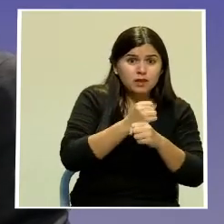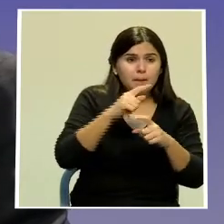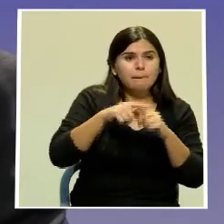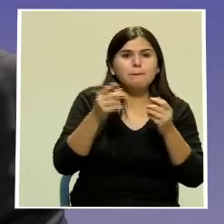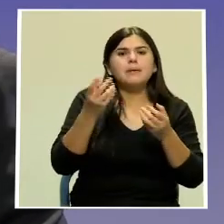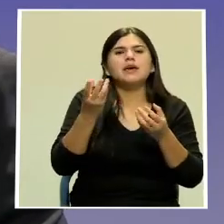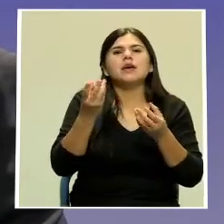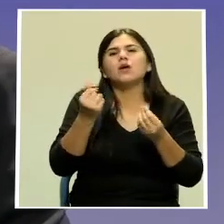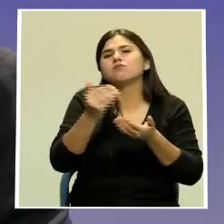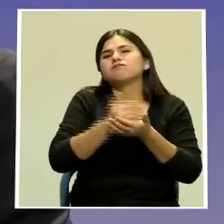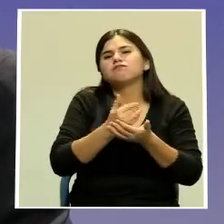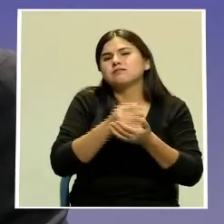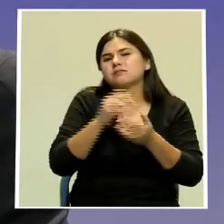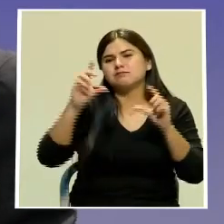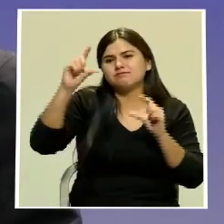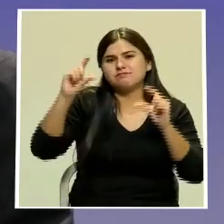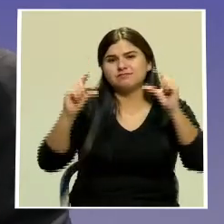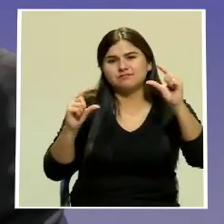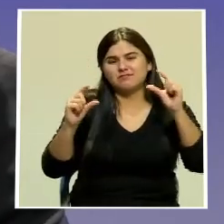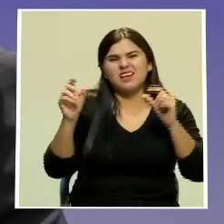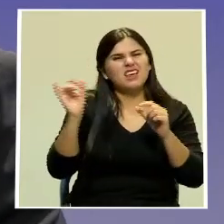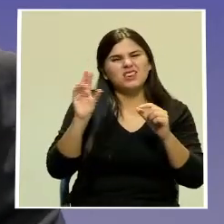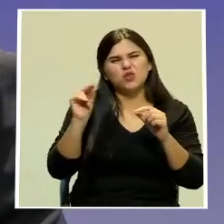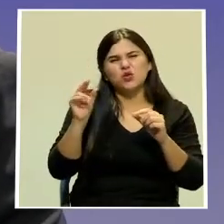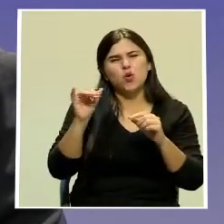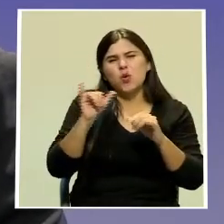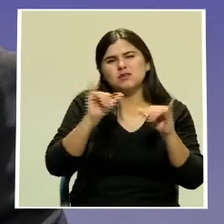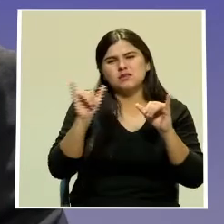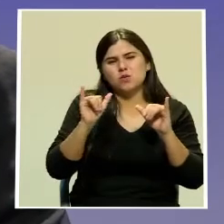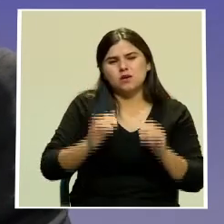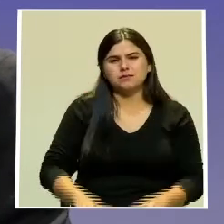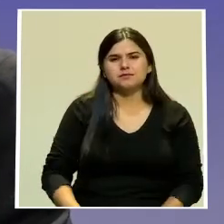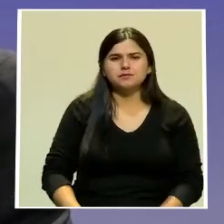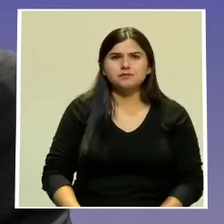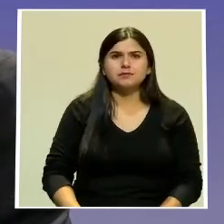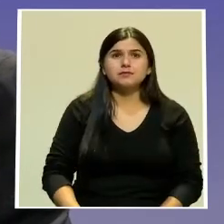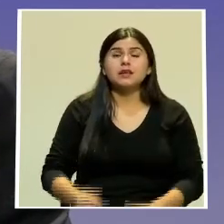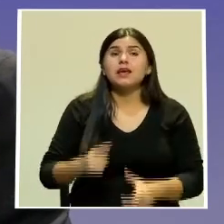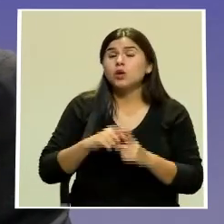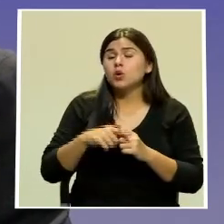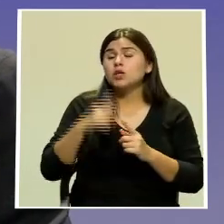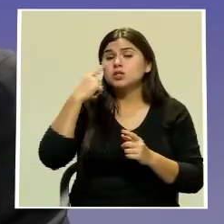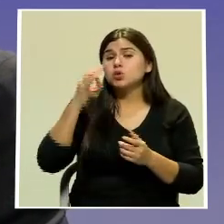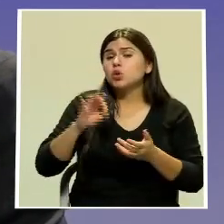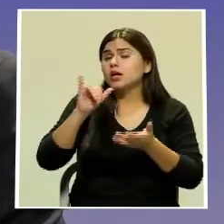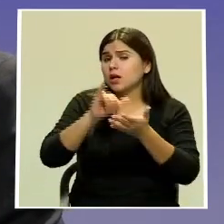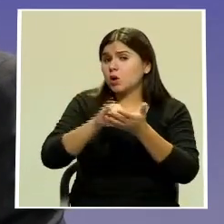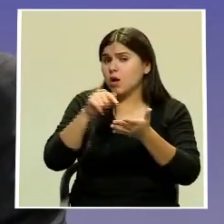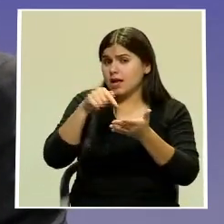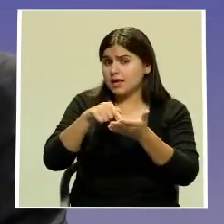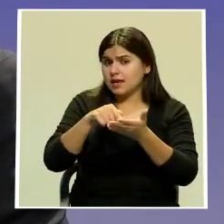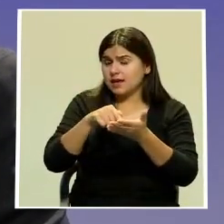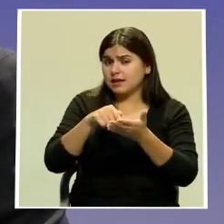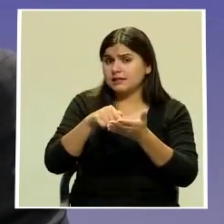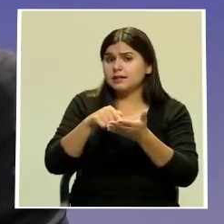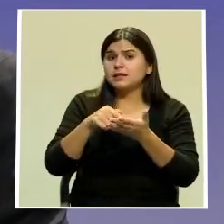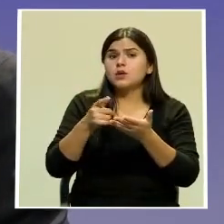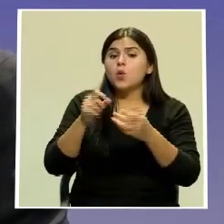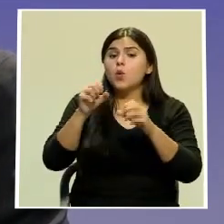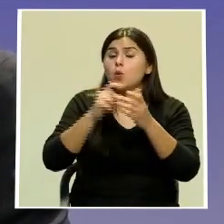en régimen de competencia, pues puede generar mejores condiciones para avanzar. Entonces yo creo que ahí se sitúa efectivamente